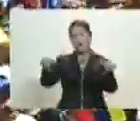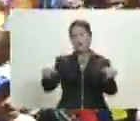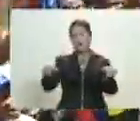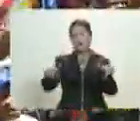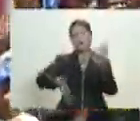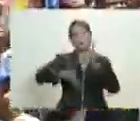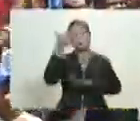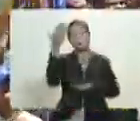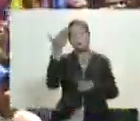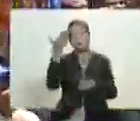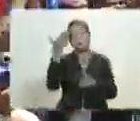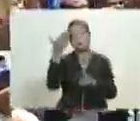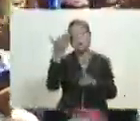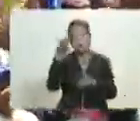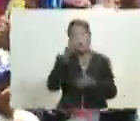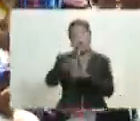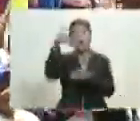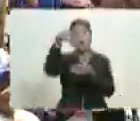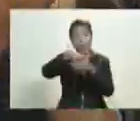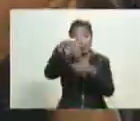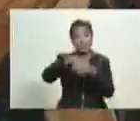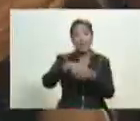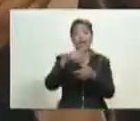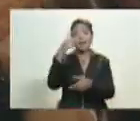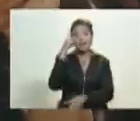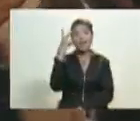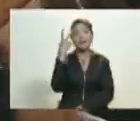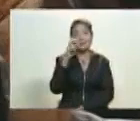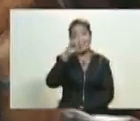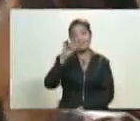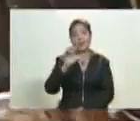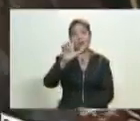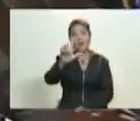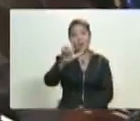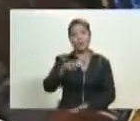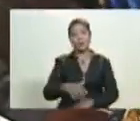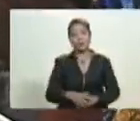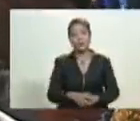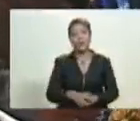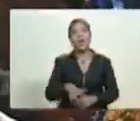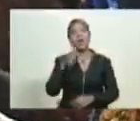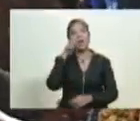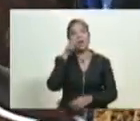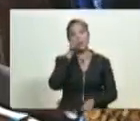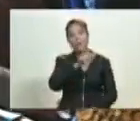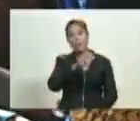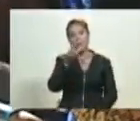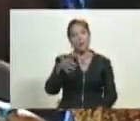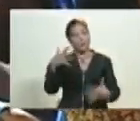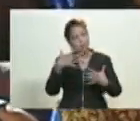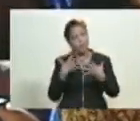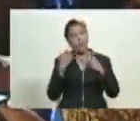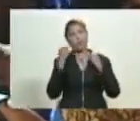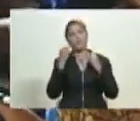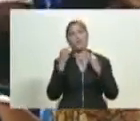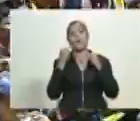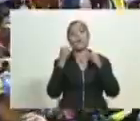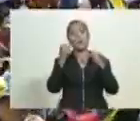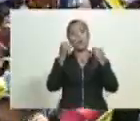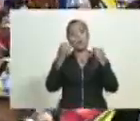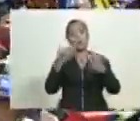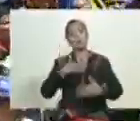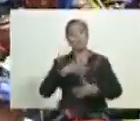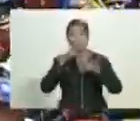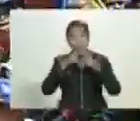salió a votar el día 30 de julio, ese pueblo glorioso al cual nosotros le